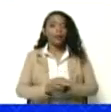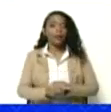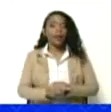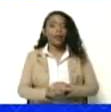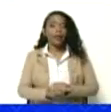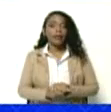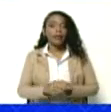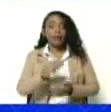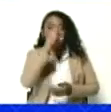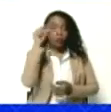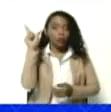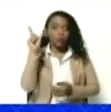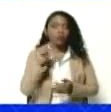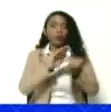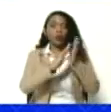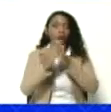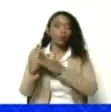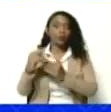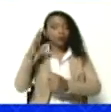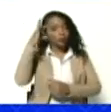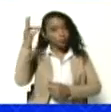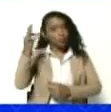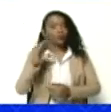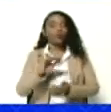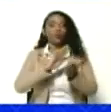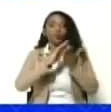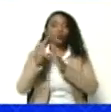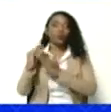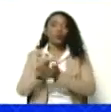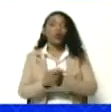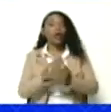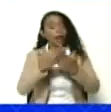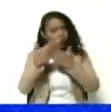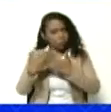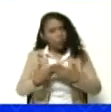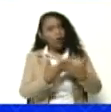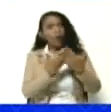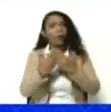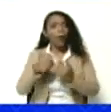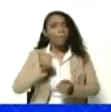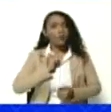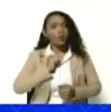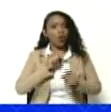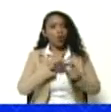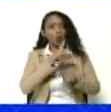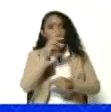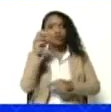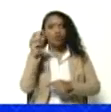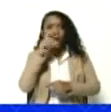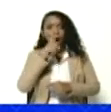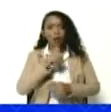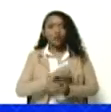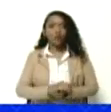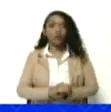partido, de las comunas, de los consejos comunales. Estudiemos, aprovechemos estos 200